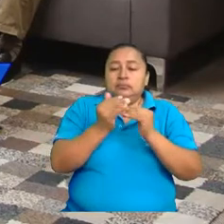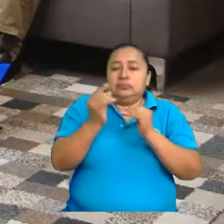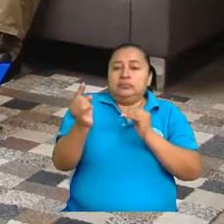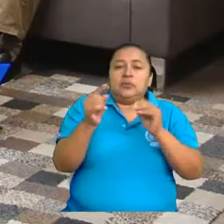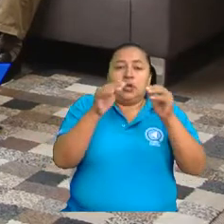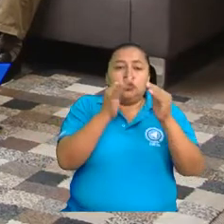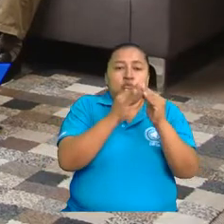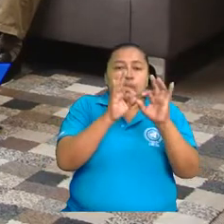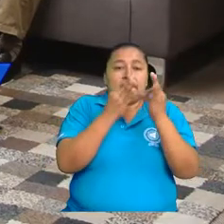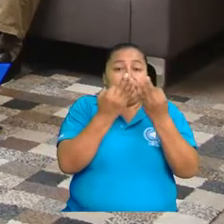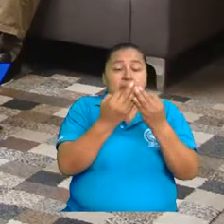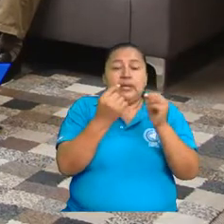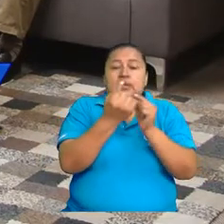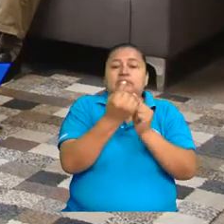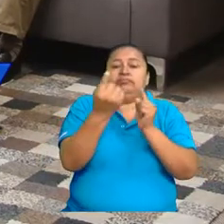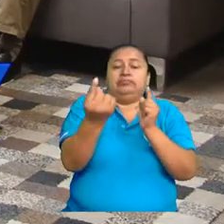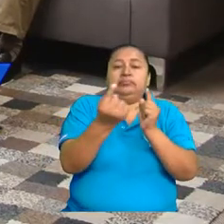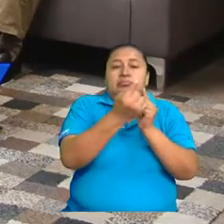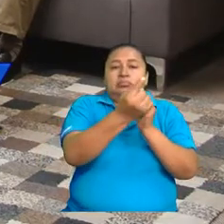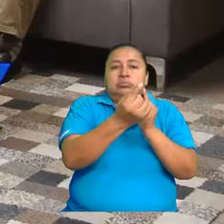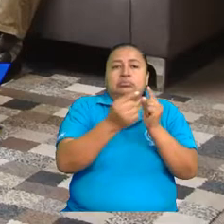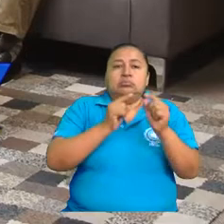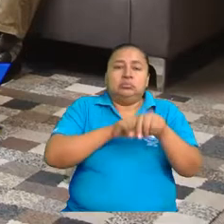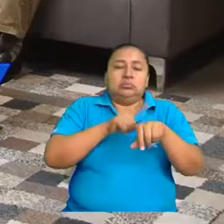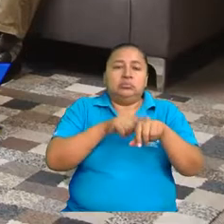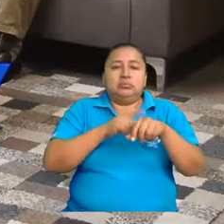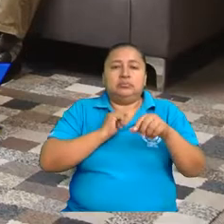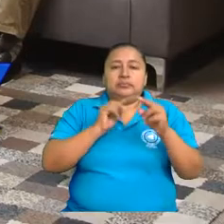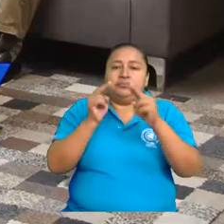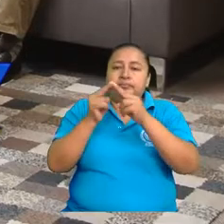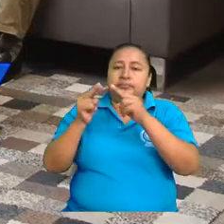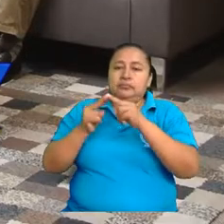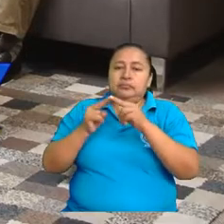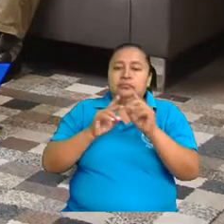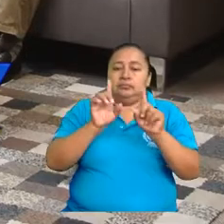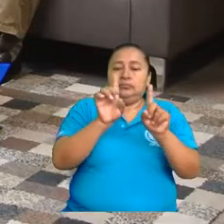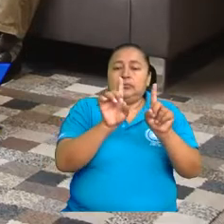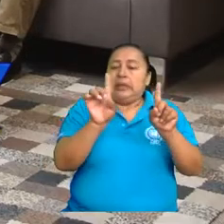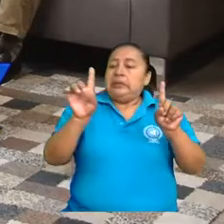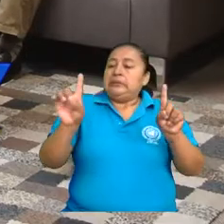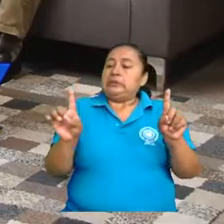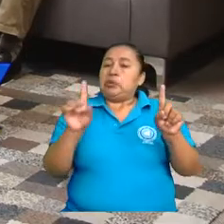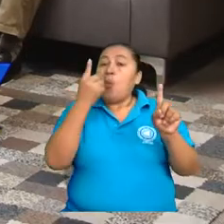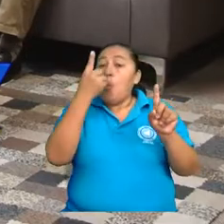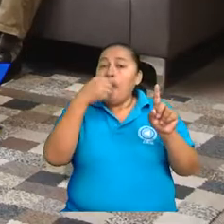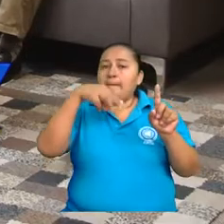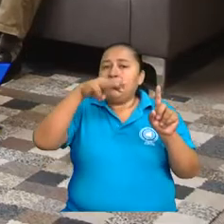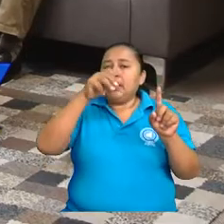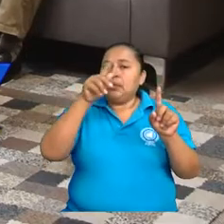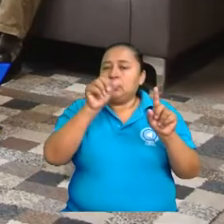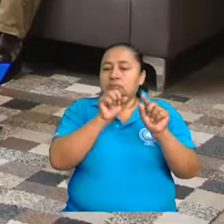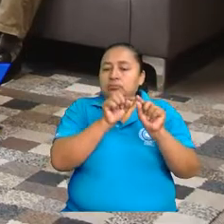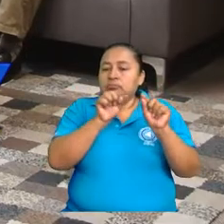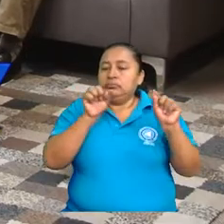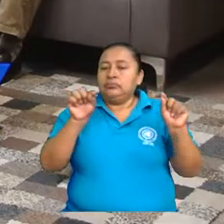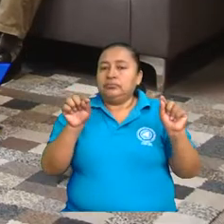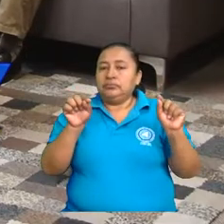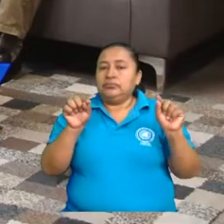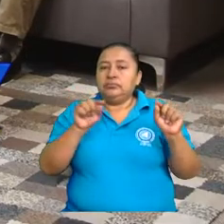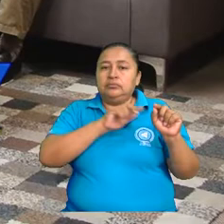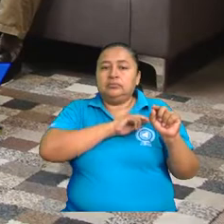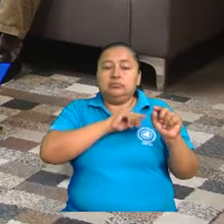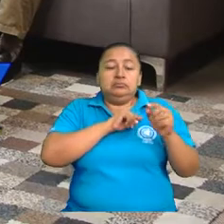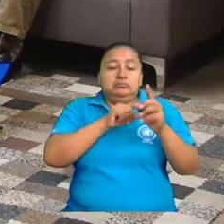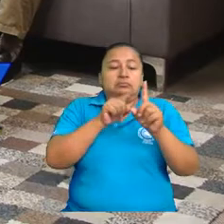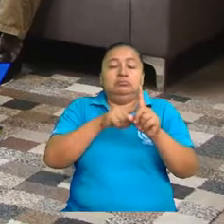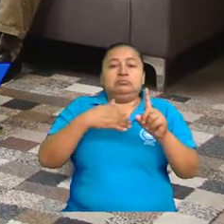en su familia, en términos de tener más de un metro de distancia. Si no tienen